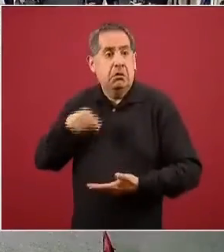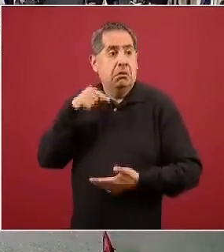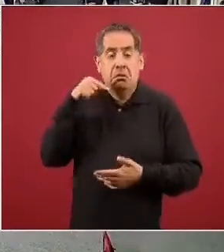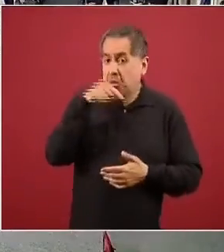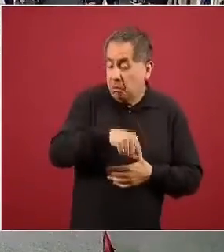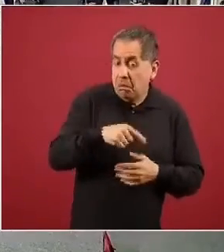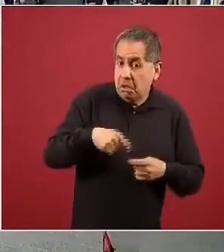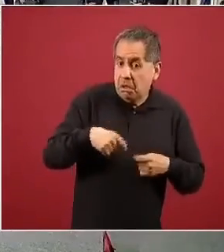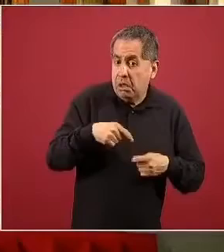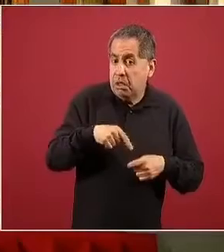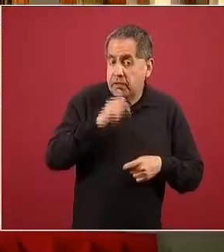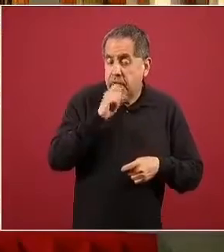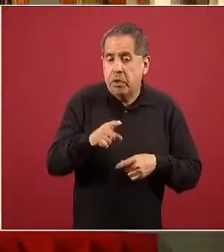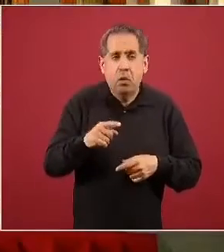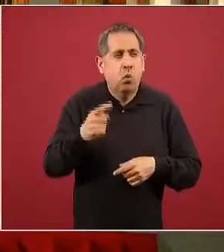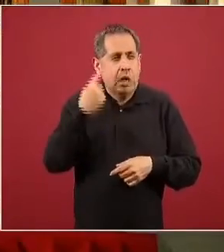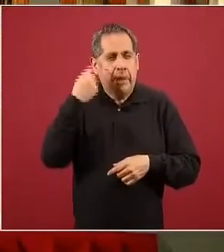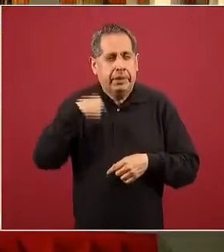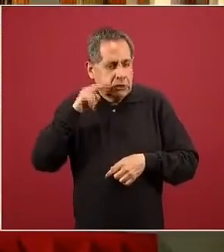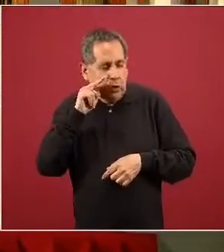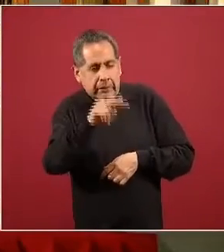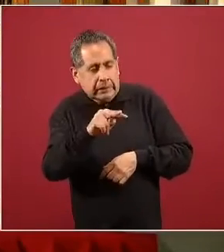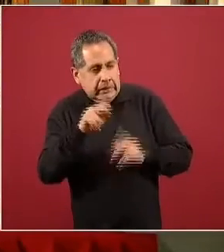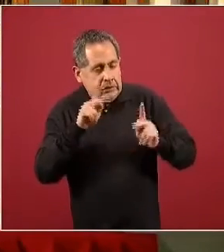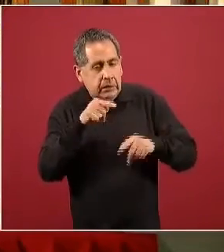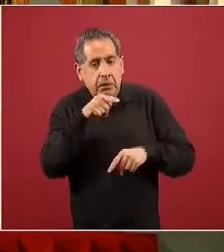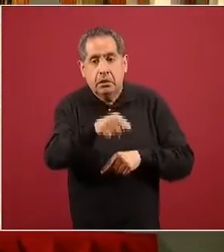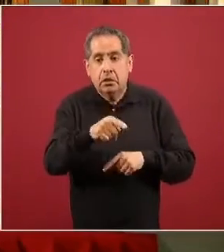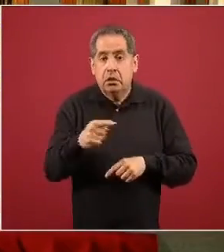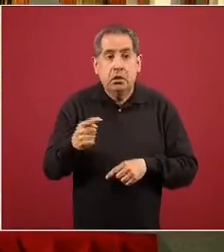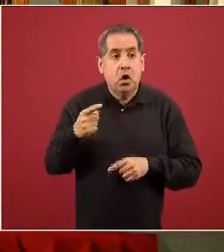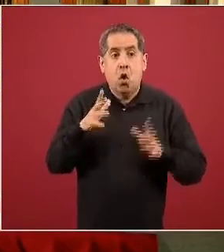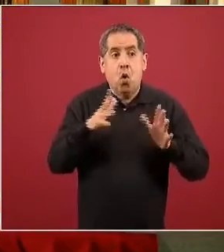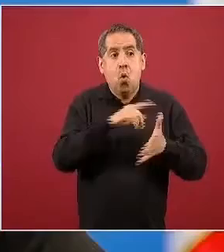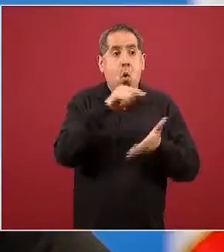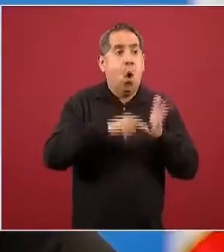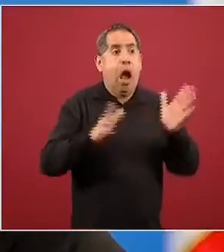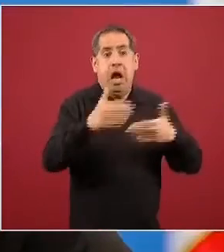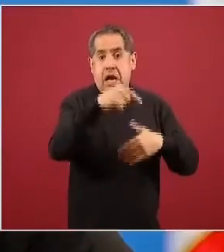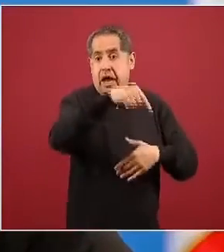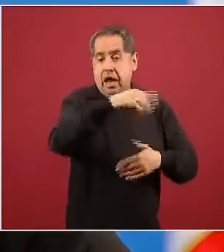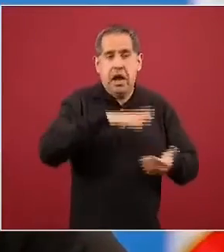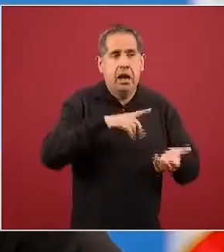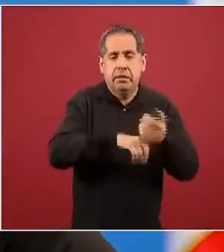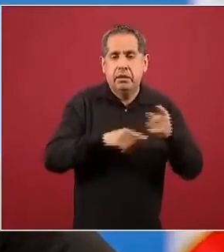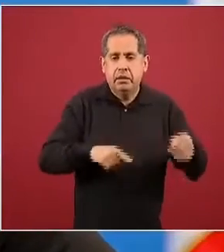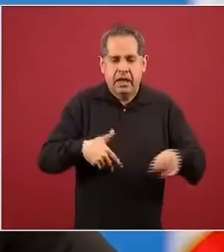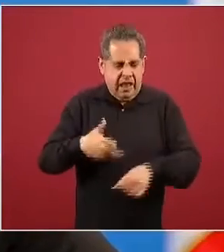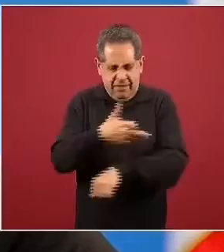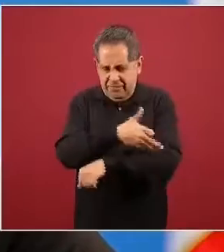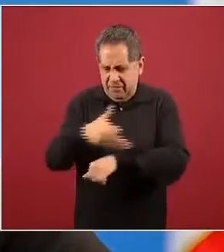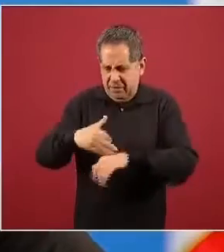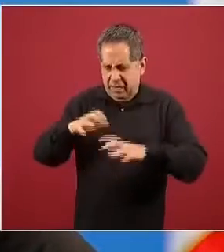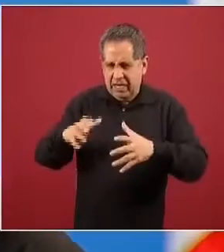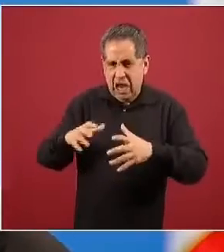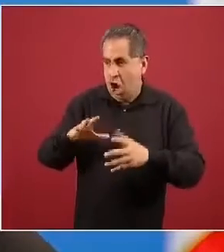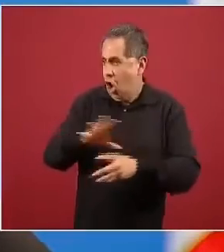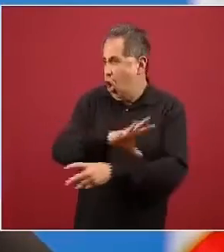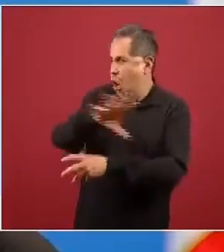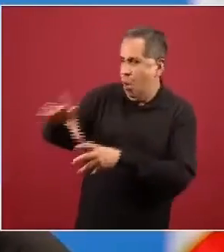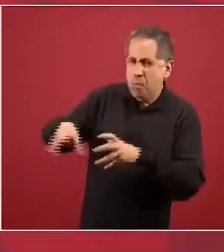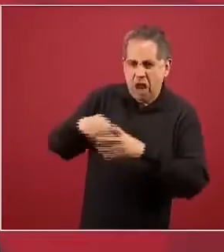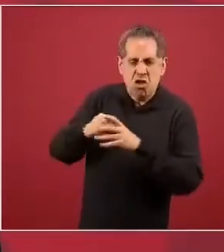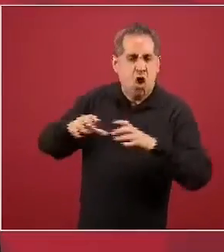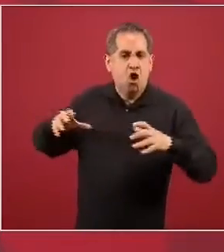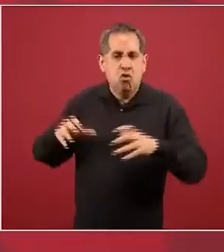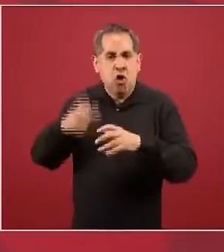llevado, en una ocasión que fui a visitar uno de los almacenes, había la familia completa